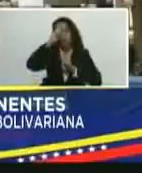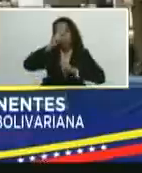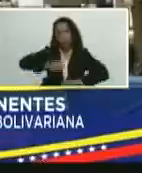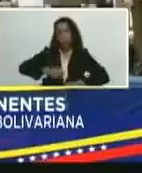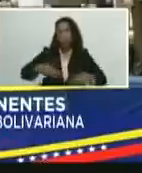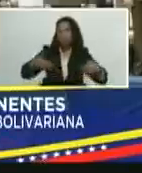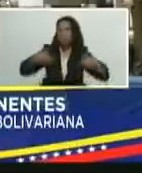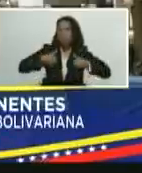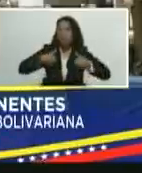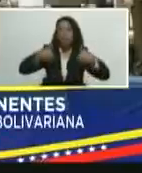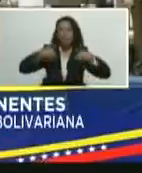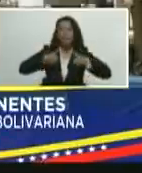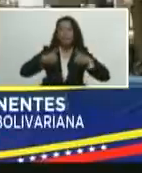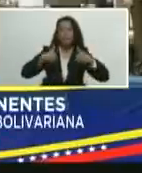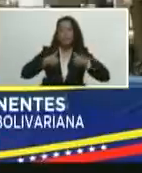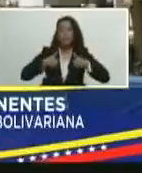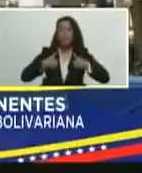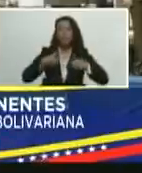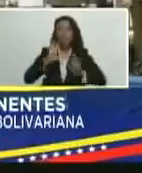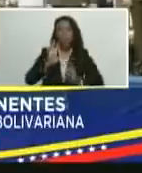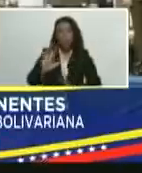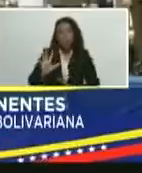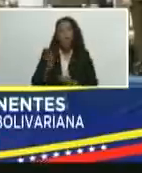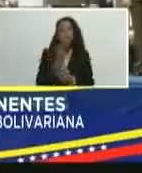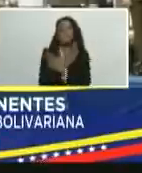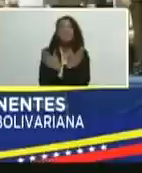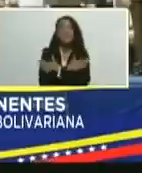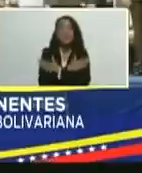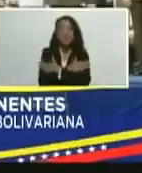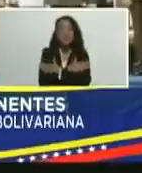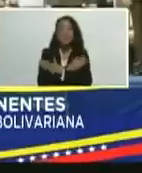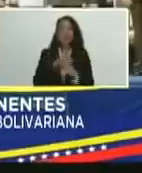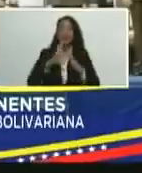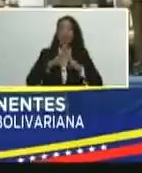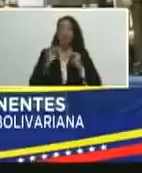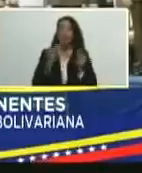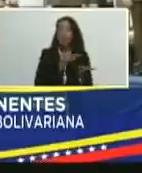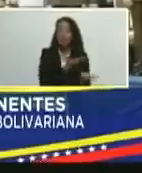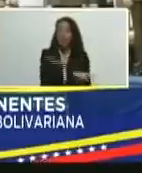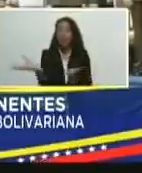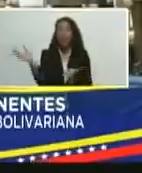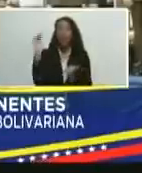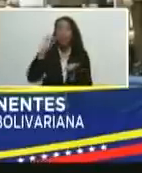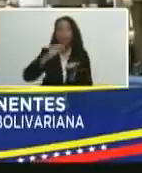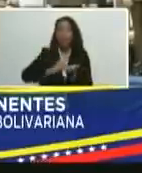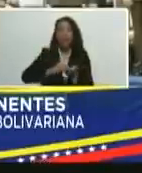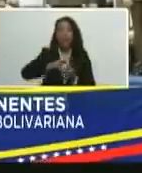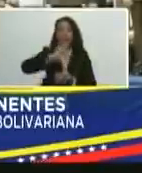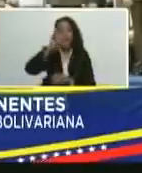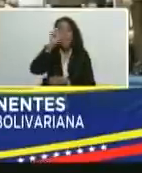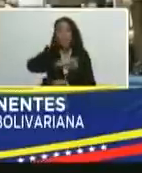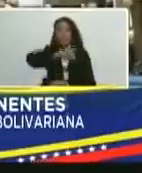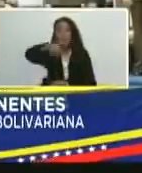sacrificio. Por eso felicito, una vez más, en el mes de julio,